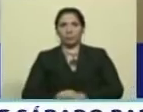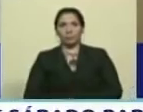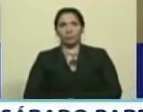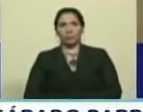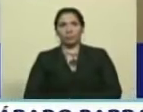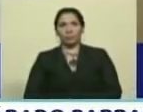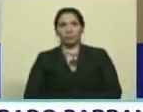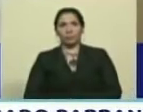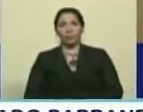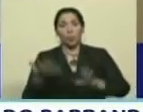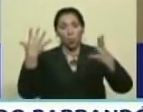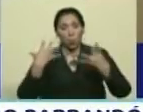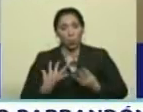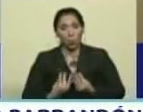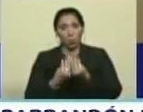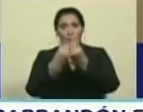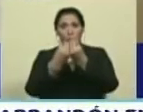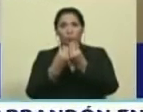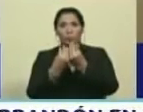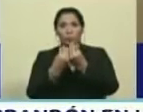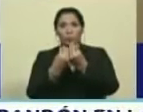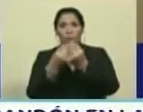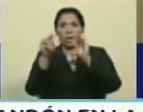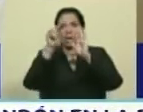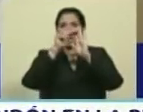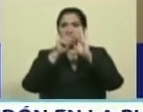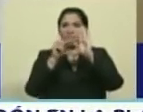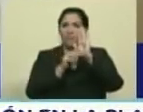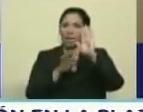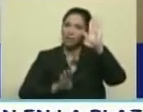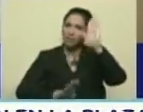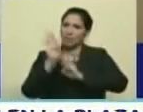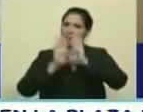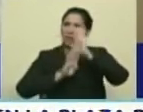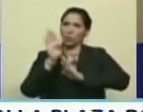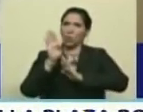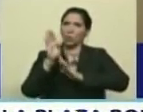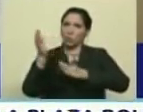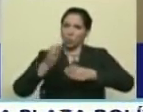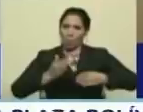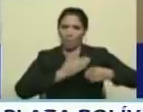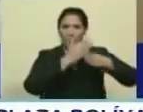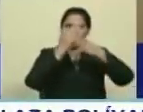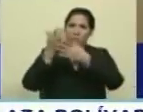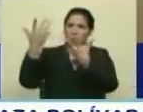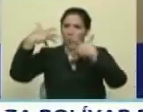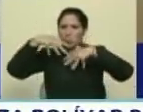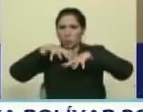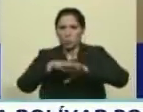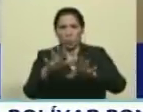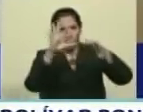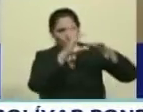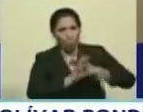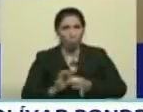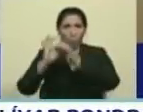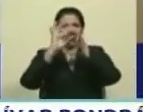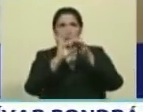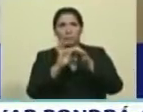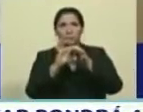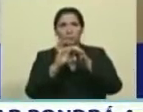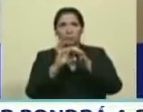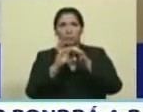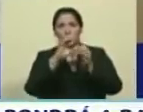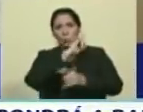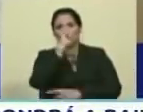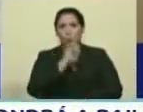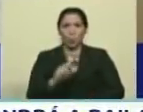y para ir juntos a un nivel de desarrollo compartido, integrado, unificado de una zona